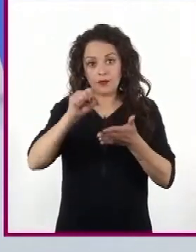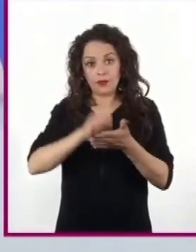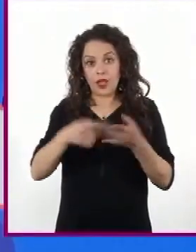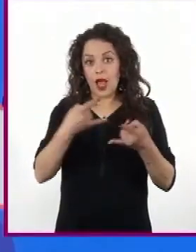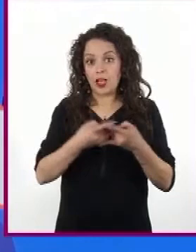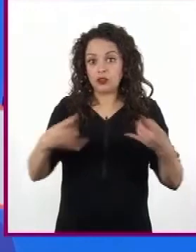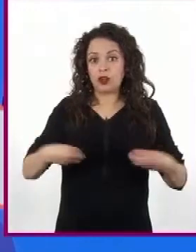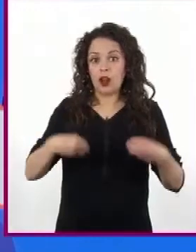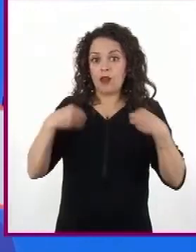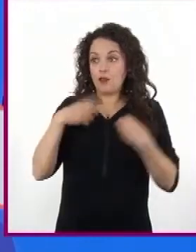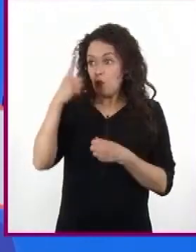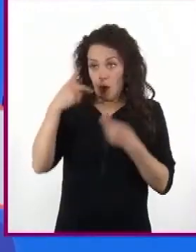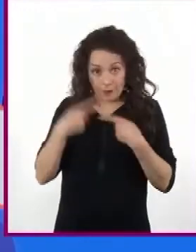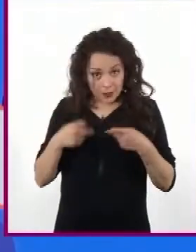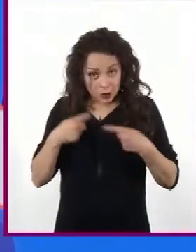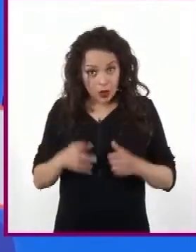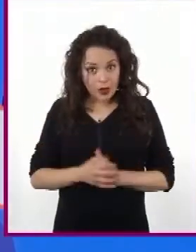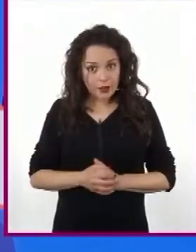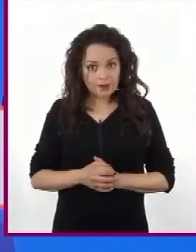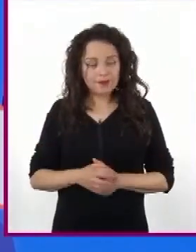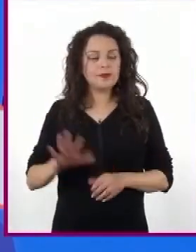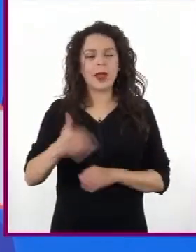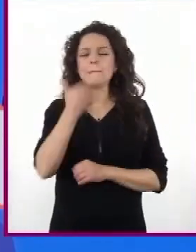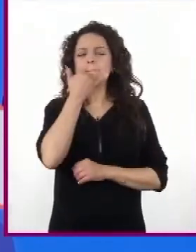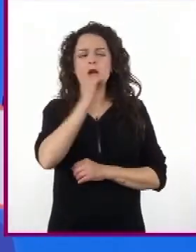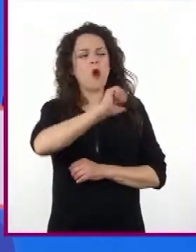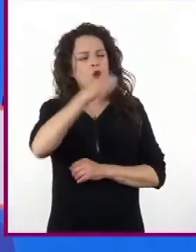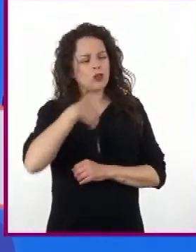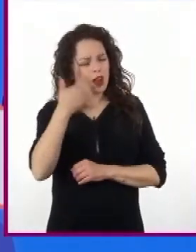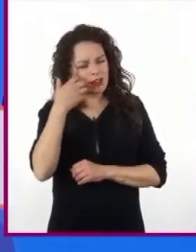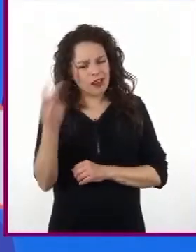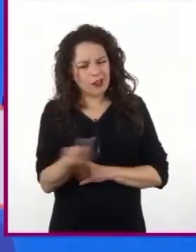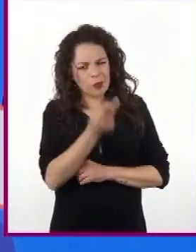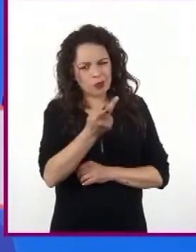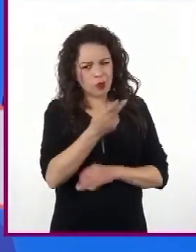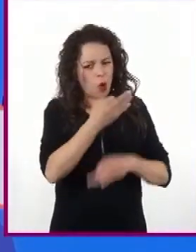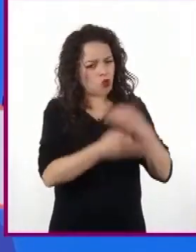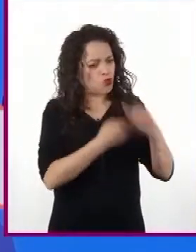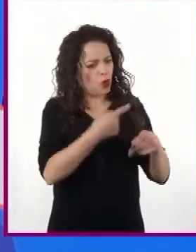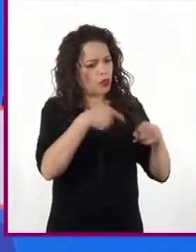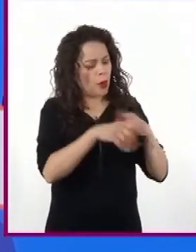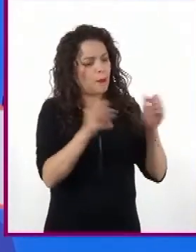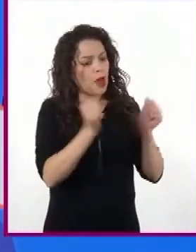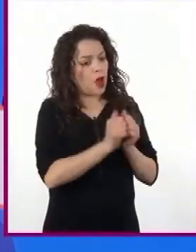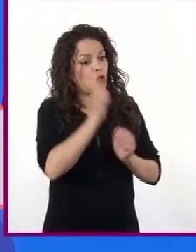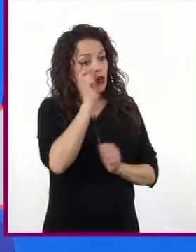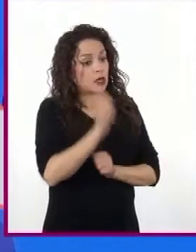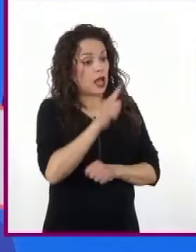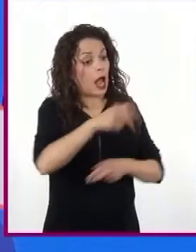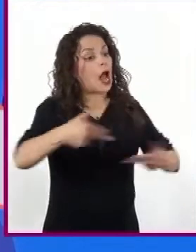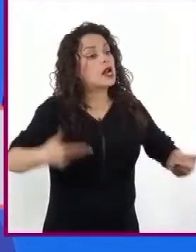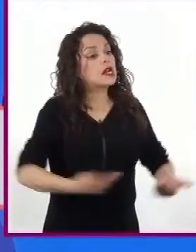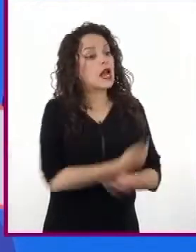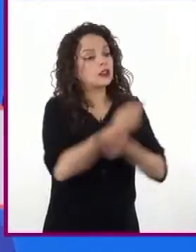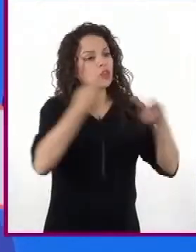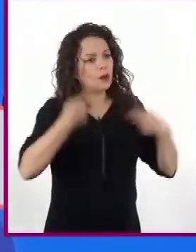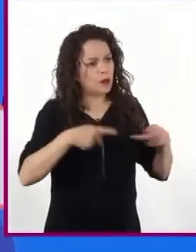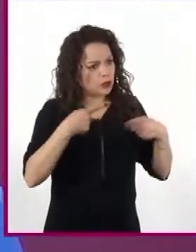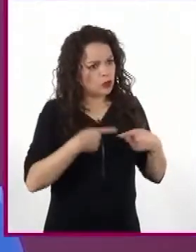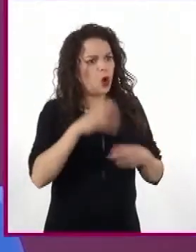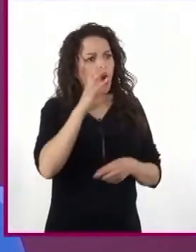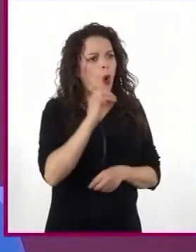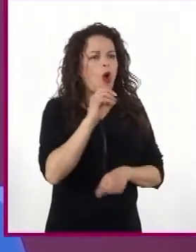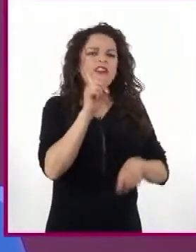Profesor, tengo otra pregunta. ¿Todas las biografías inician con el nacimiento de nuestro personaje elegido o hay